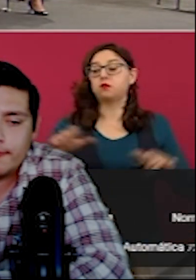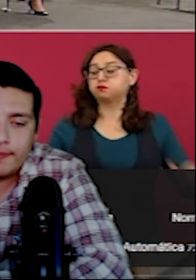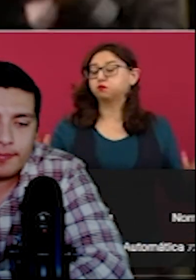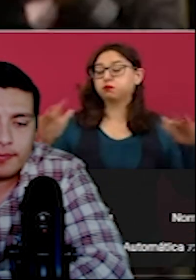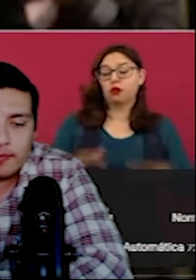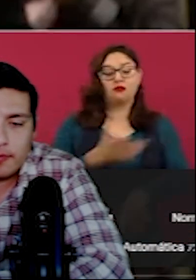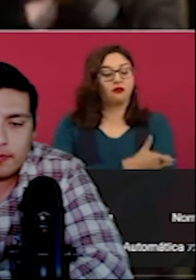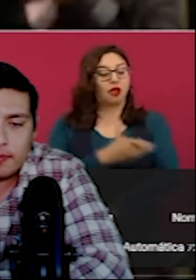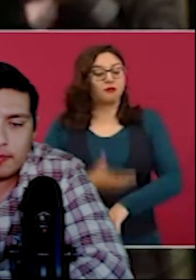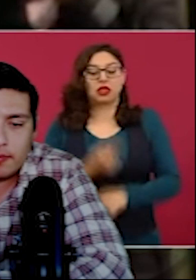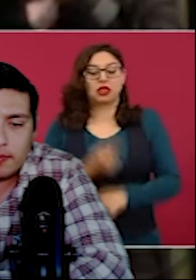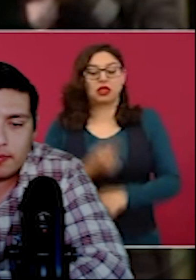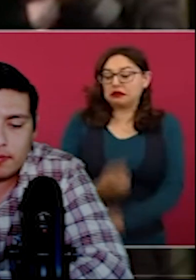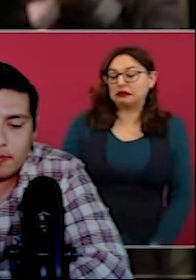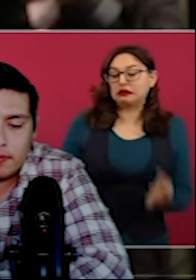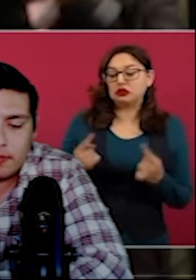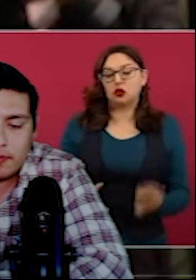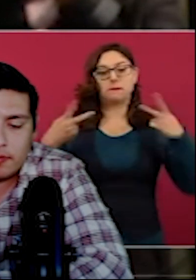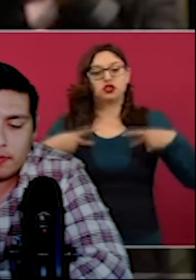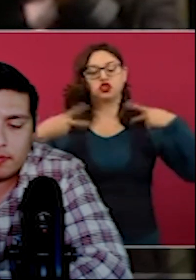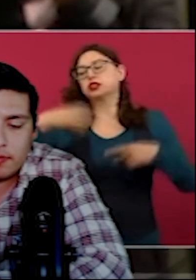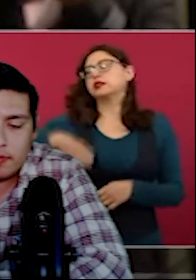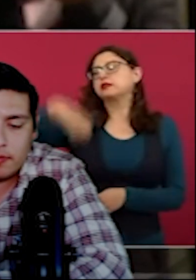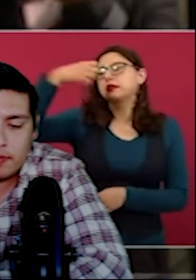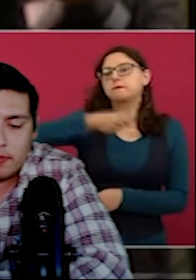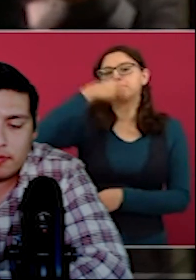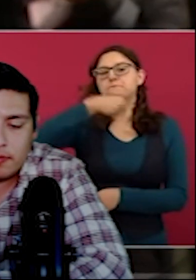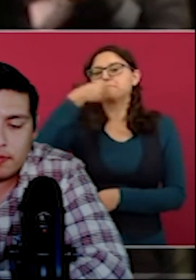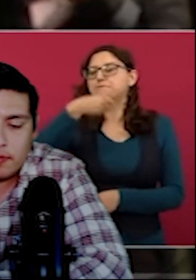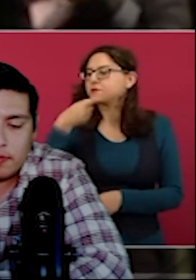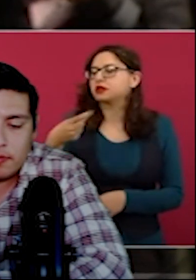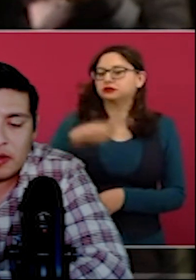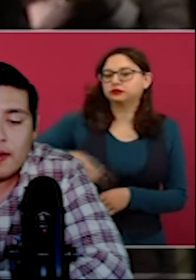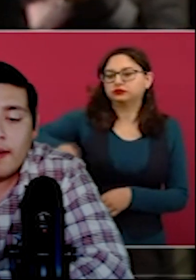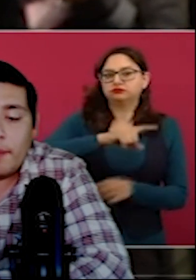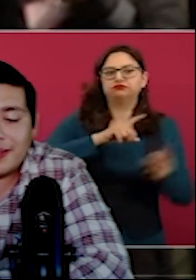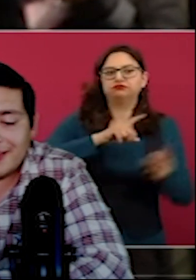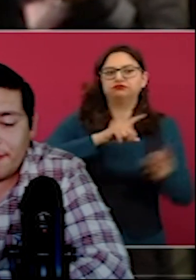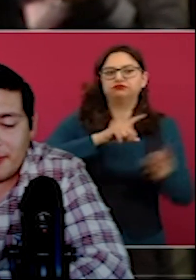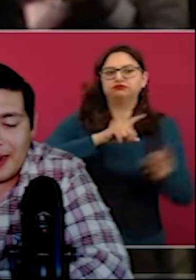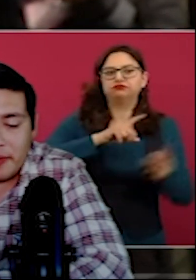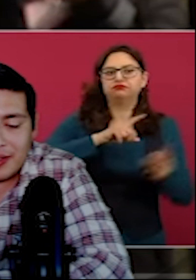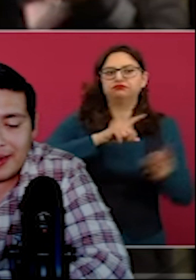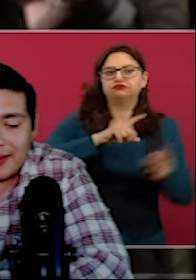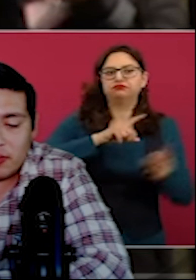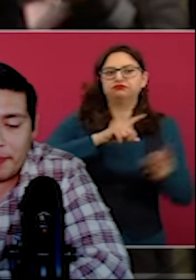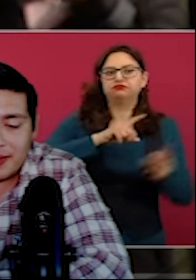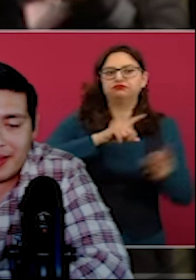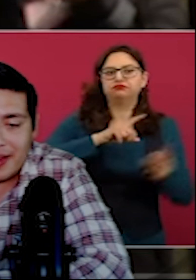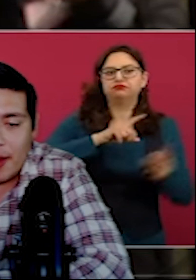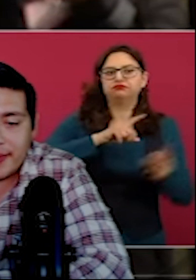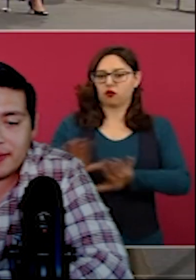van niños, en fin, van personas de la tercera edad que son vulnerables y que pues quedan al... Pues ahí está, familia, la denuncia que se le